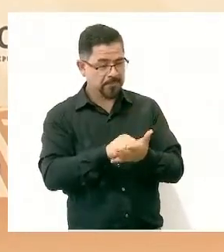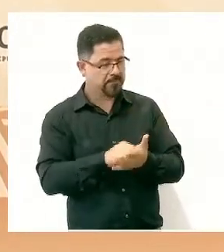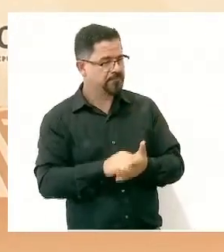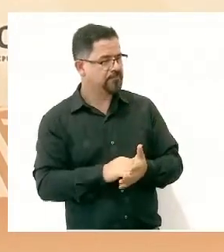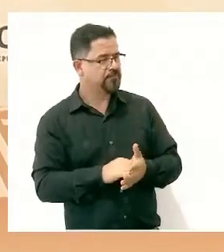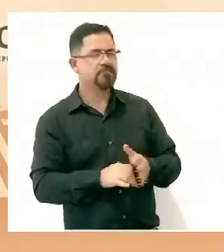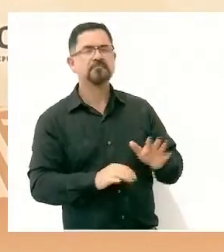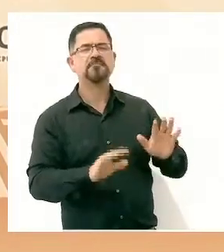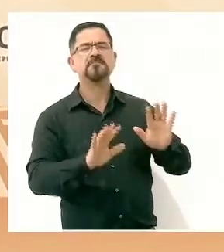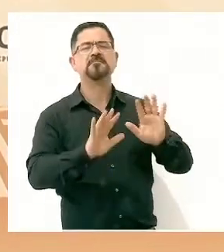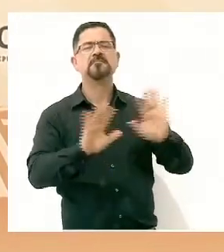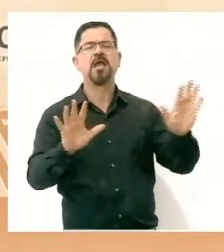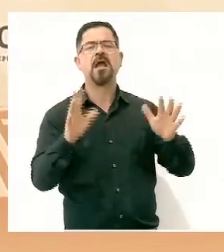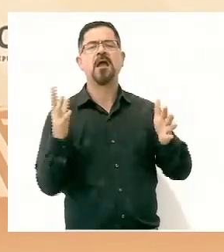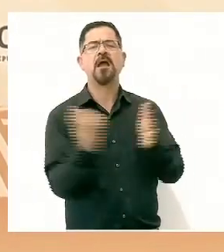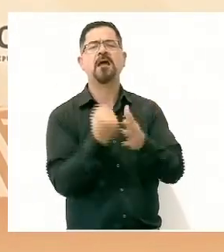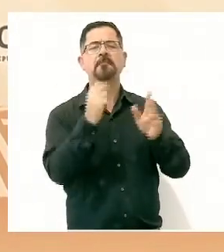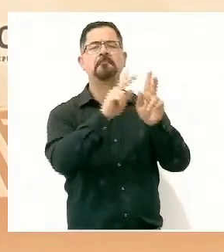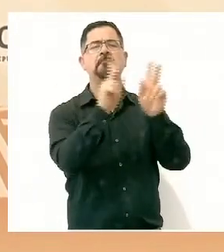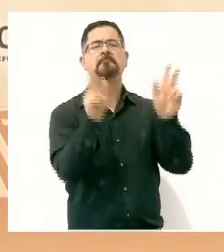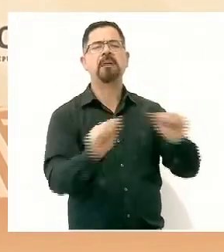en paz.